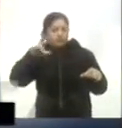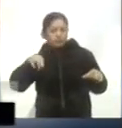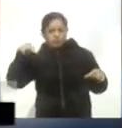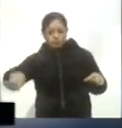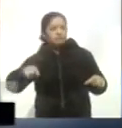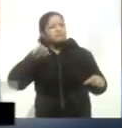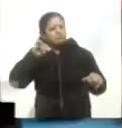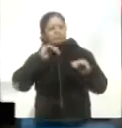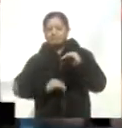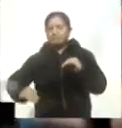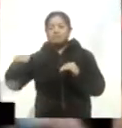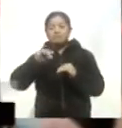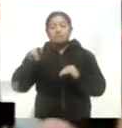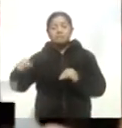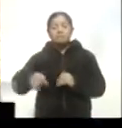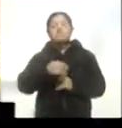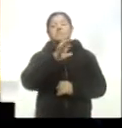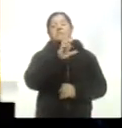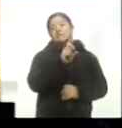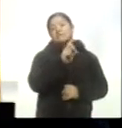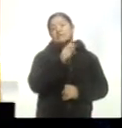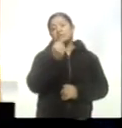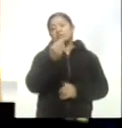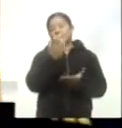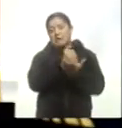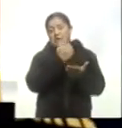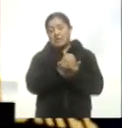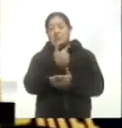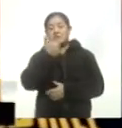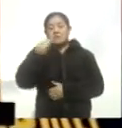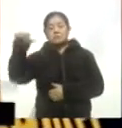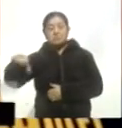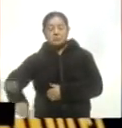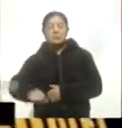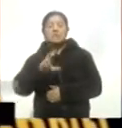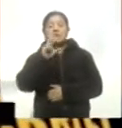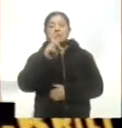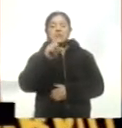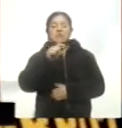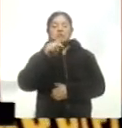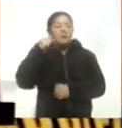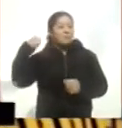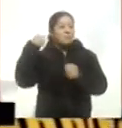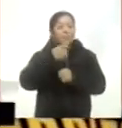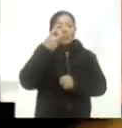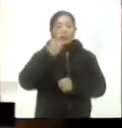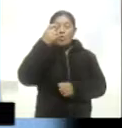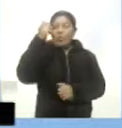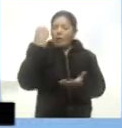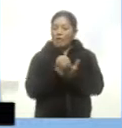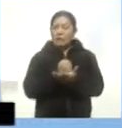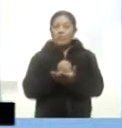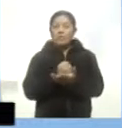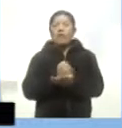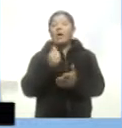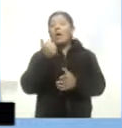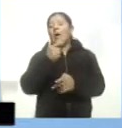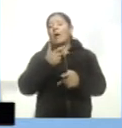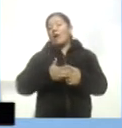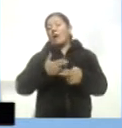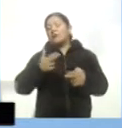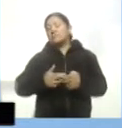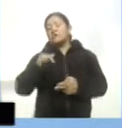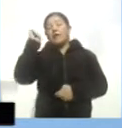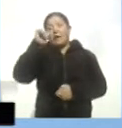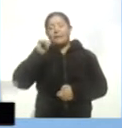en 39 ganadas, 6 derrotas y 30 knockouts hasta su retiro en abril de 2009. Ha pasado mucho